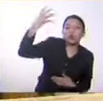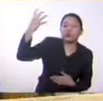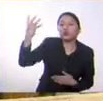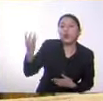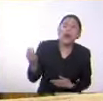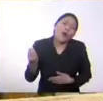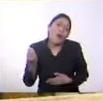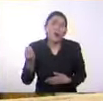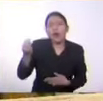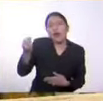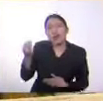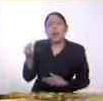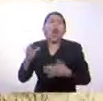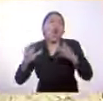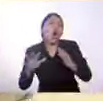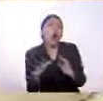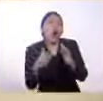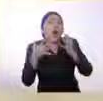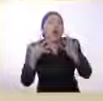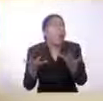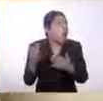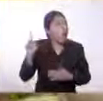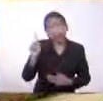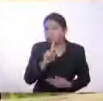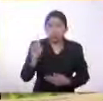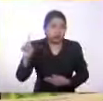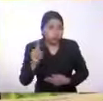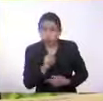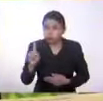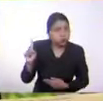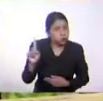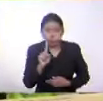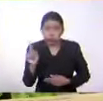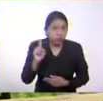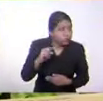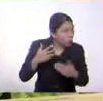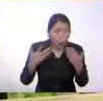¡No lo podemos permitir!